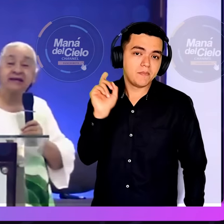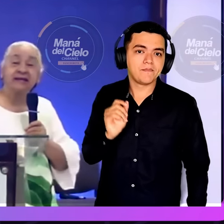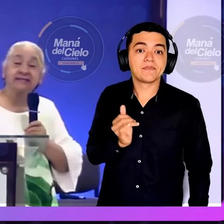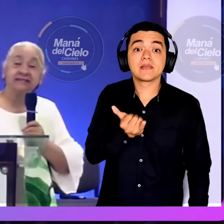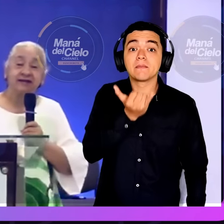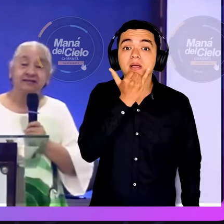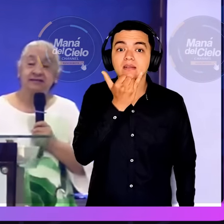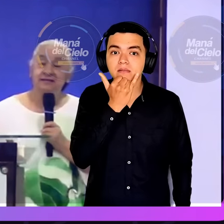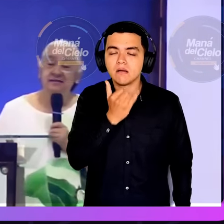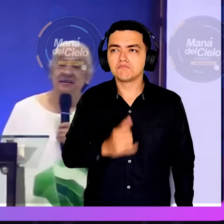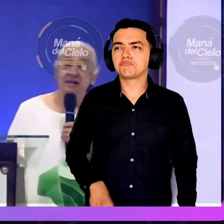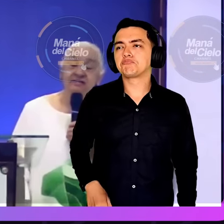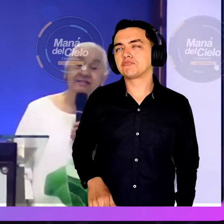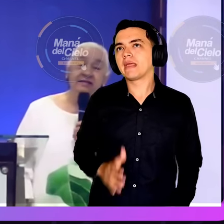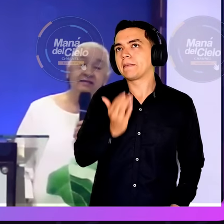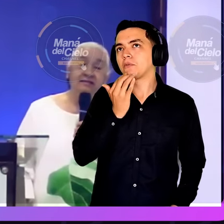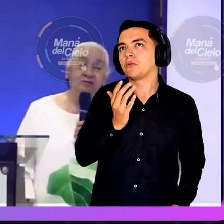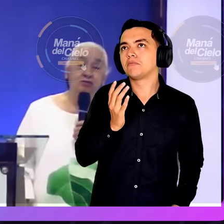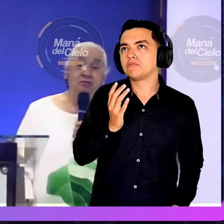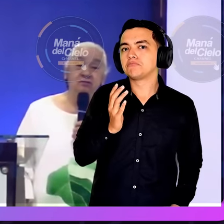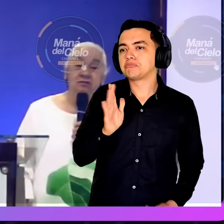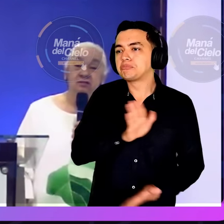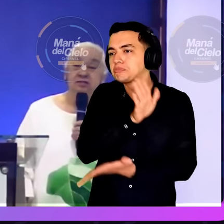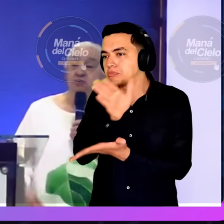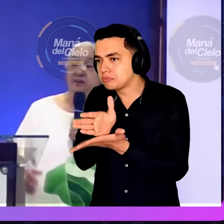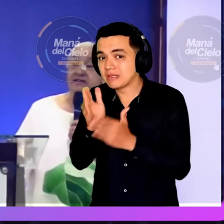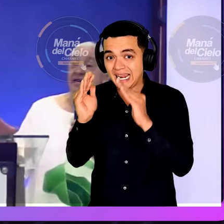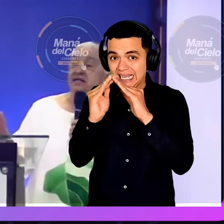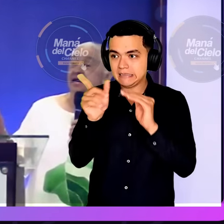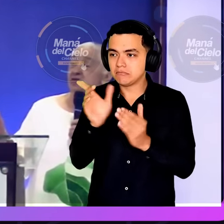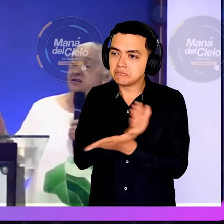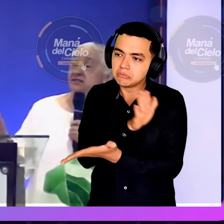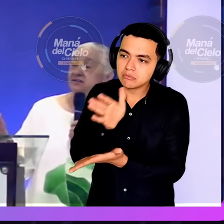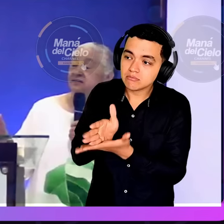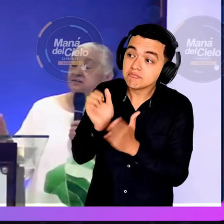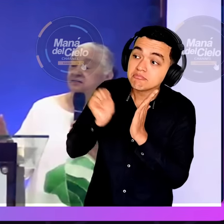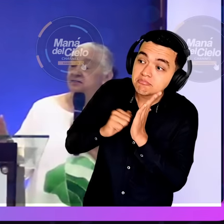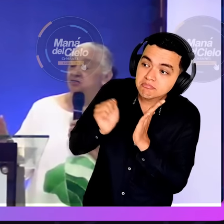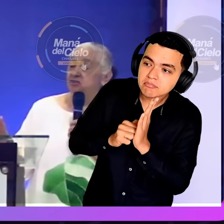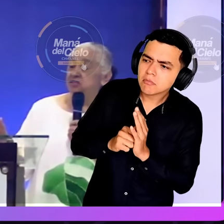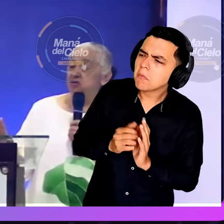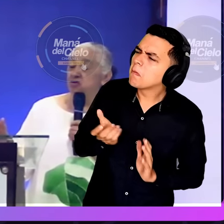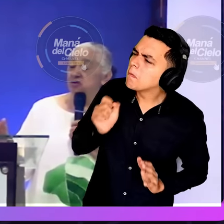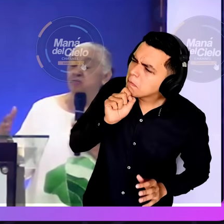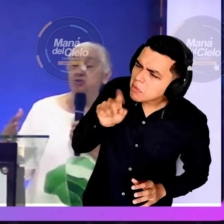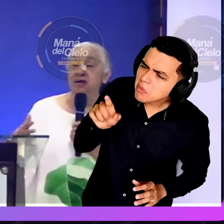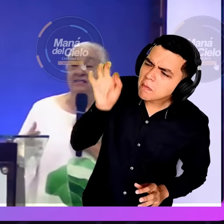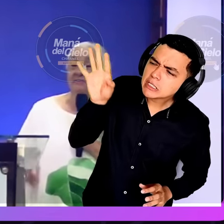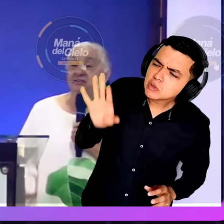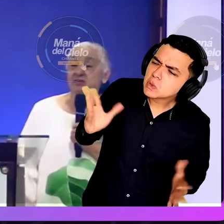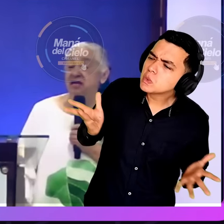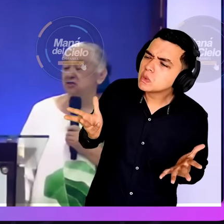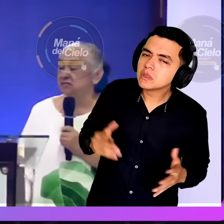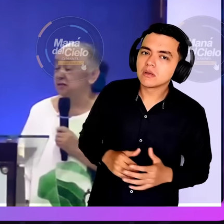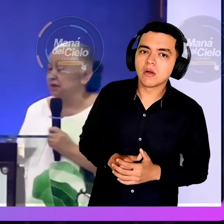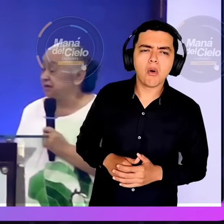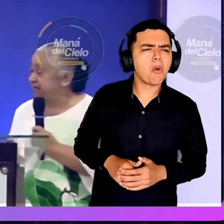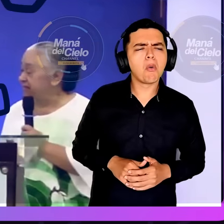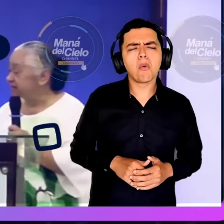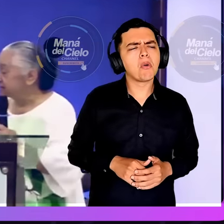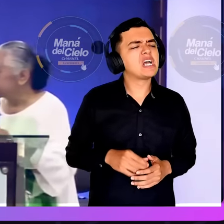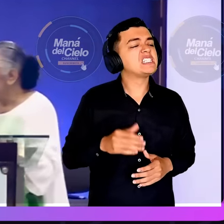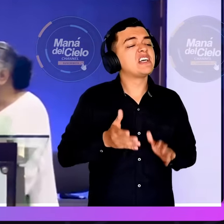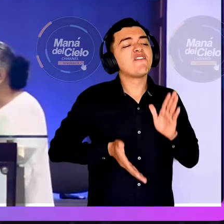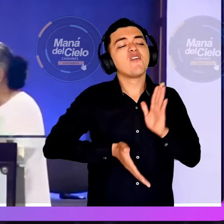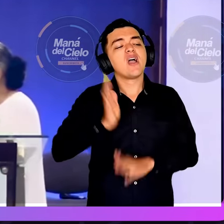vivía cerca de la iglesia, y a veces se nos perdía el día lunes. Entonces yo iba mucho a la casa pastoral y yo le decía, hermana